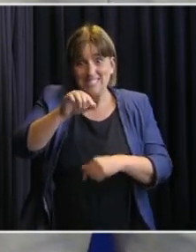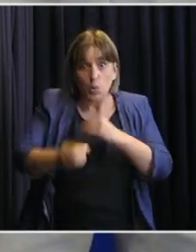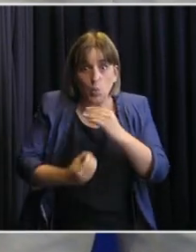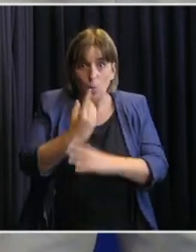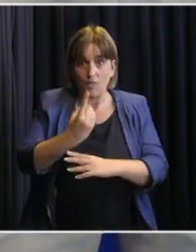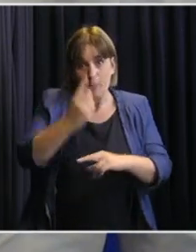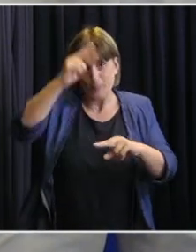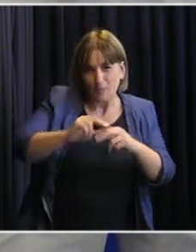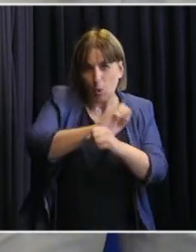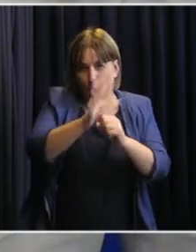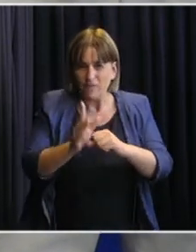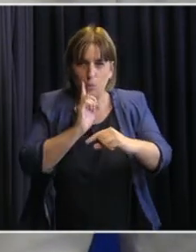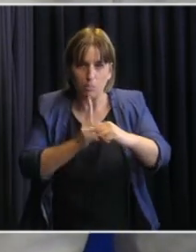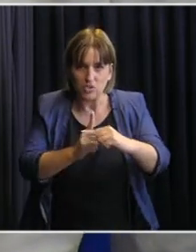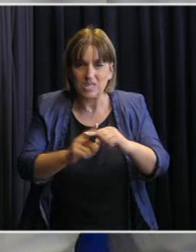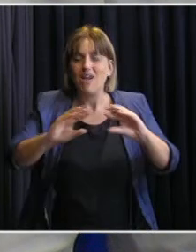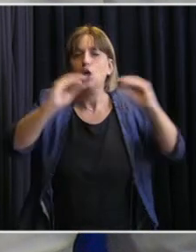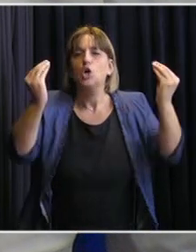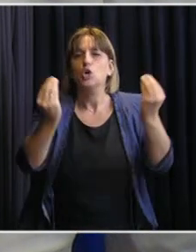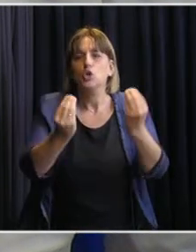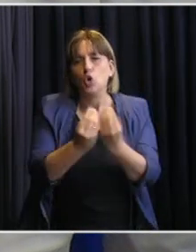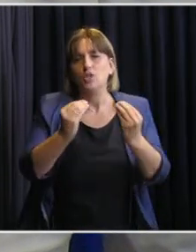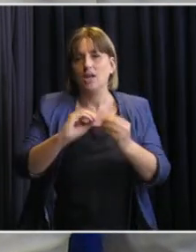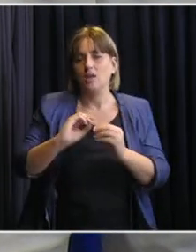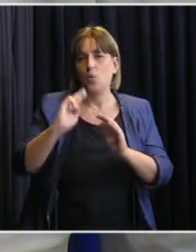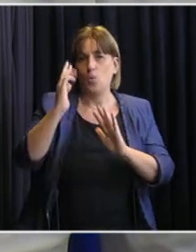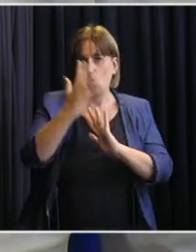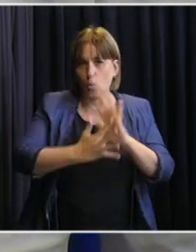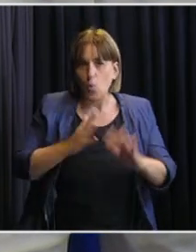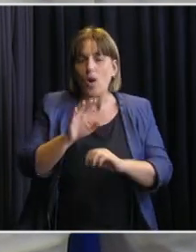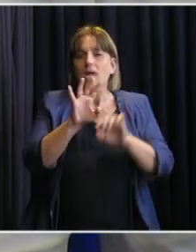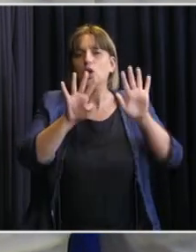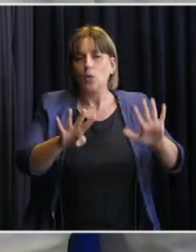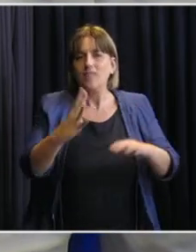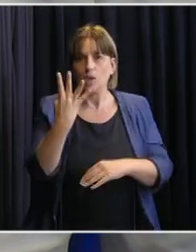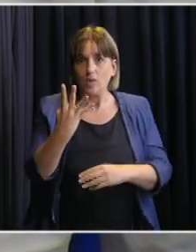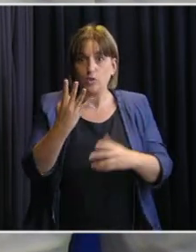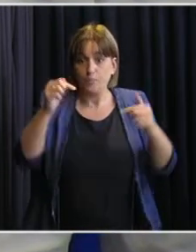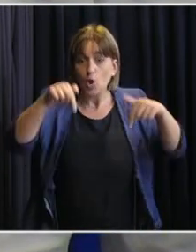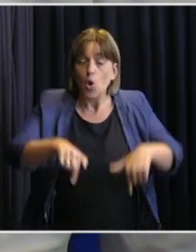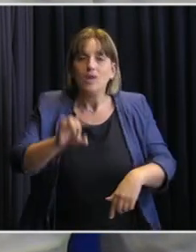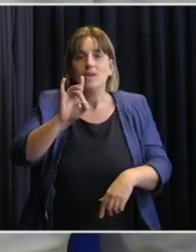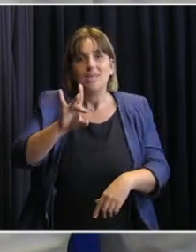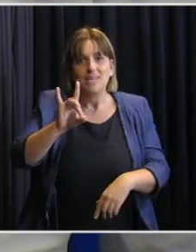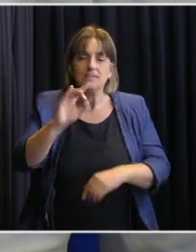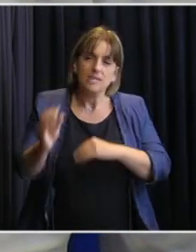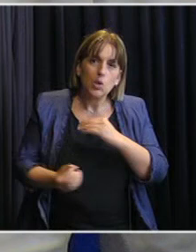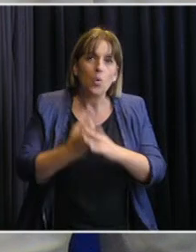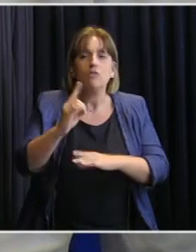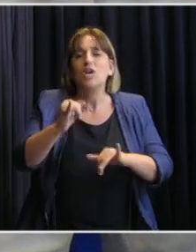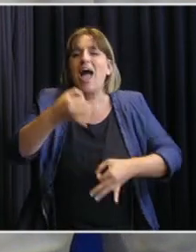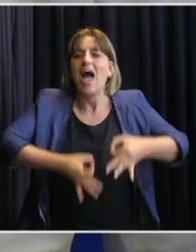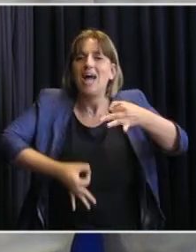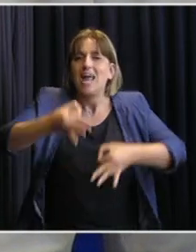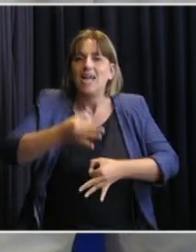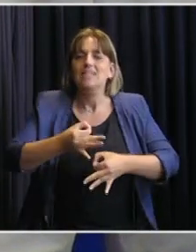reitero, son 94 casos en total. Con 15 casos nuevos de análisis